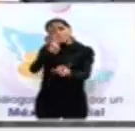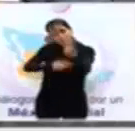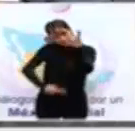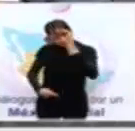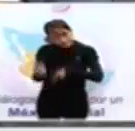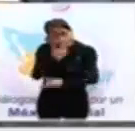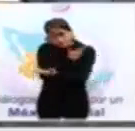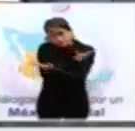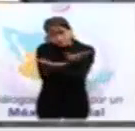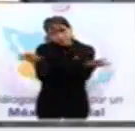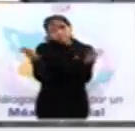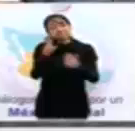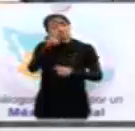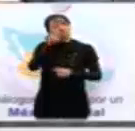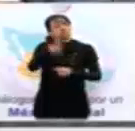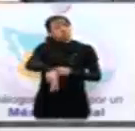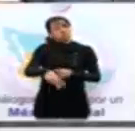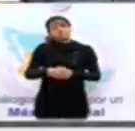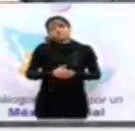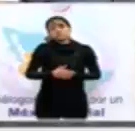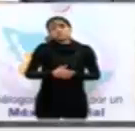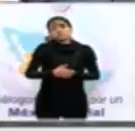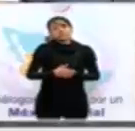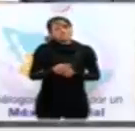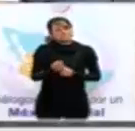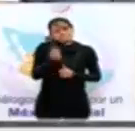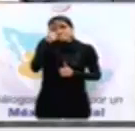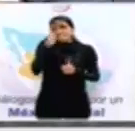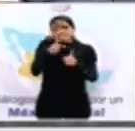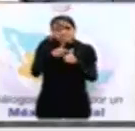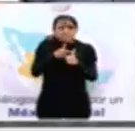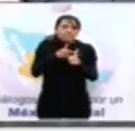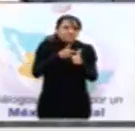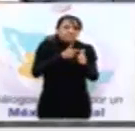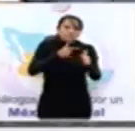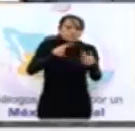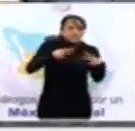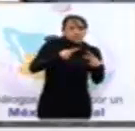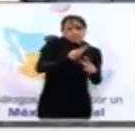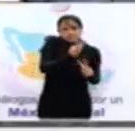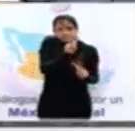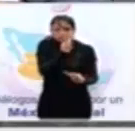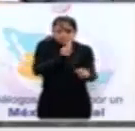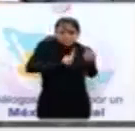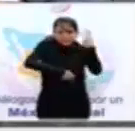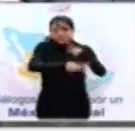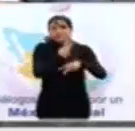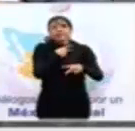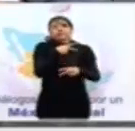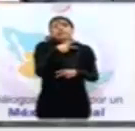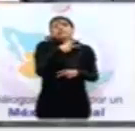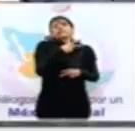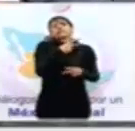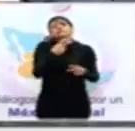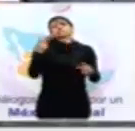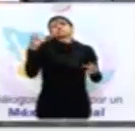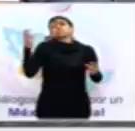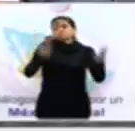Nuevamente, pues bienvenidos. Muchas gracias, en primer lugar, a quienes esta tarde van